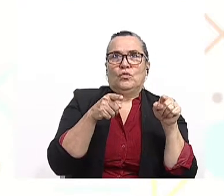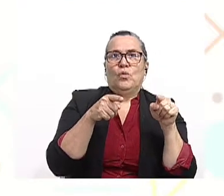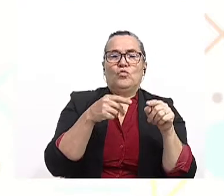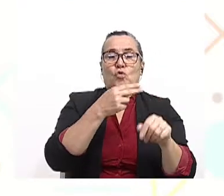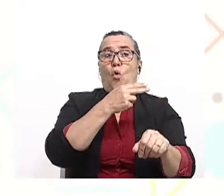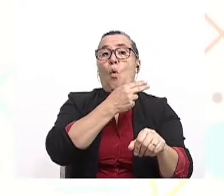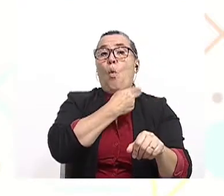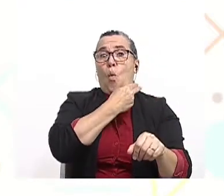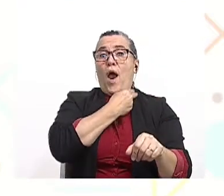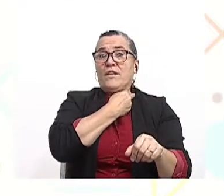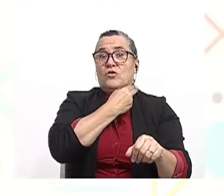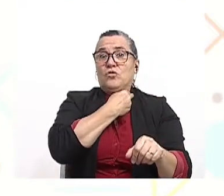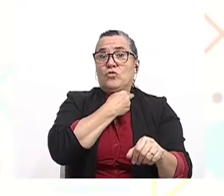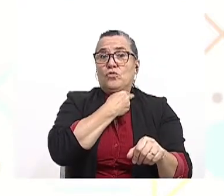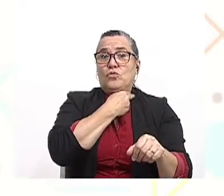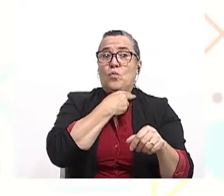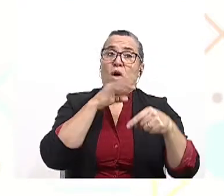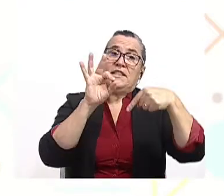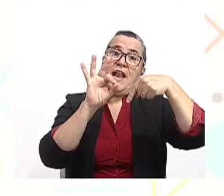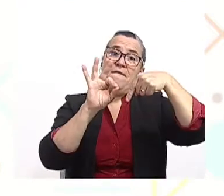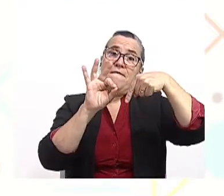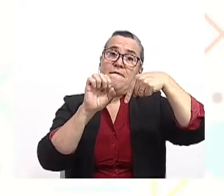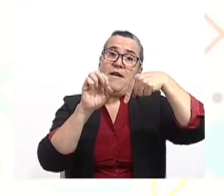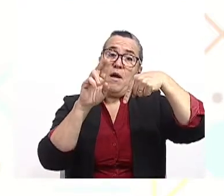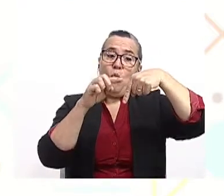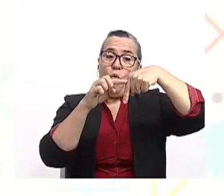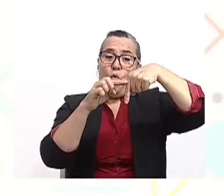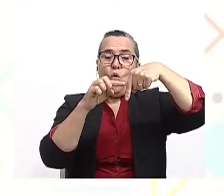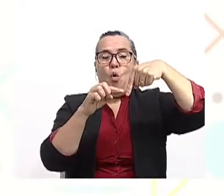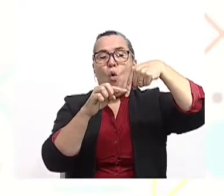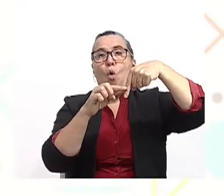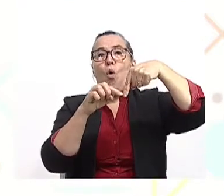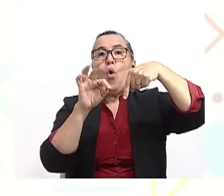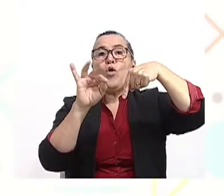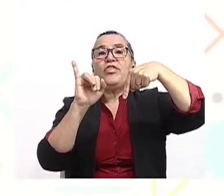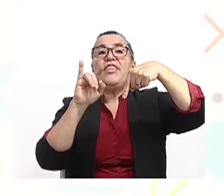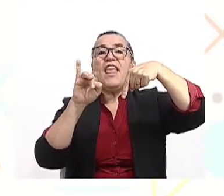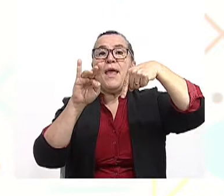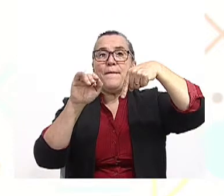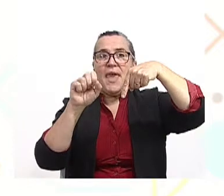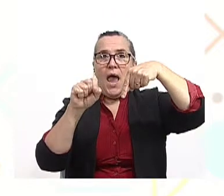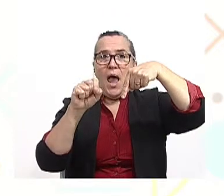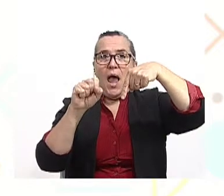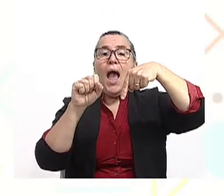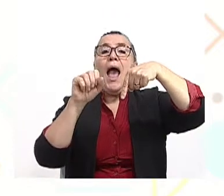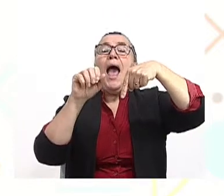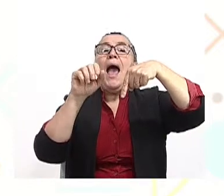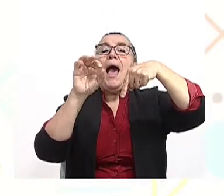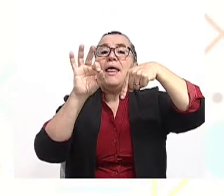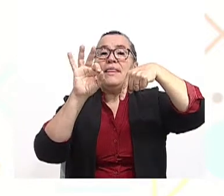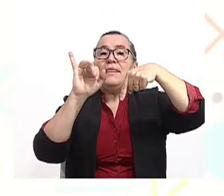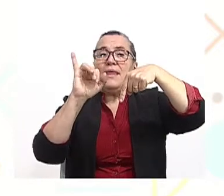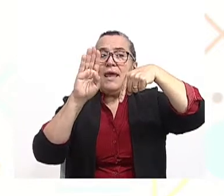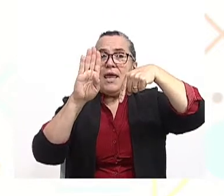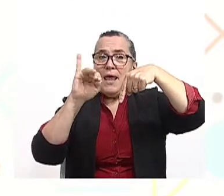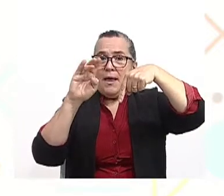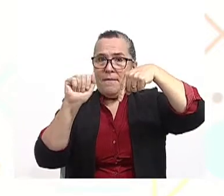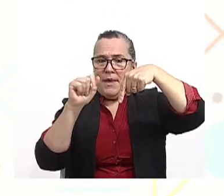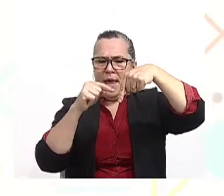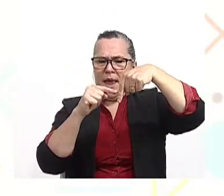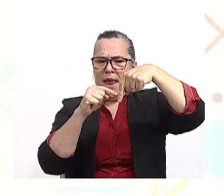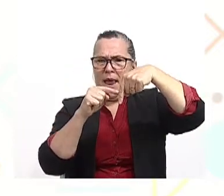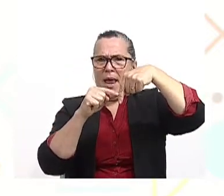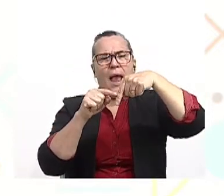huesos. Puede ser el fémur o bien la tibia. Y vamos a trabajar primeramente con la relación con las mujeres.